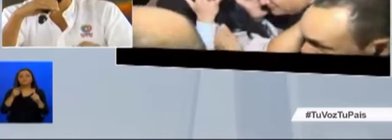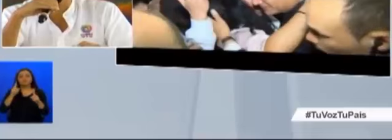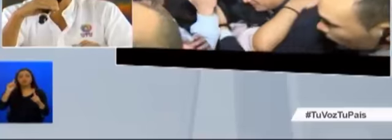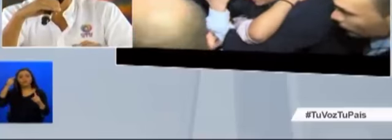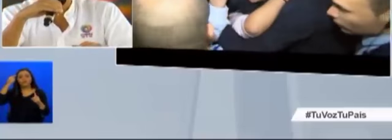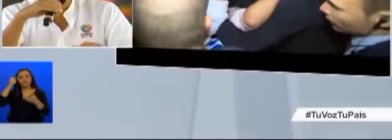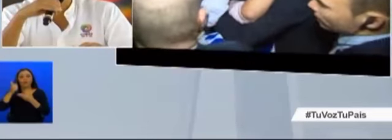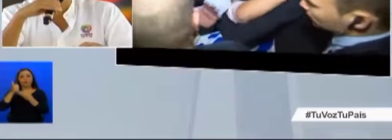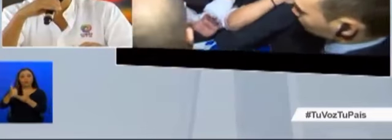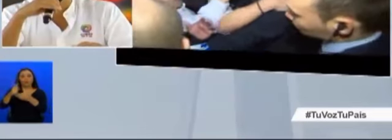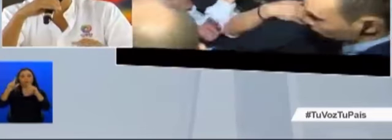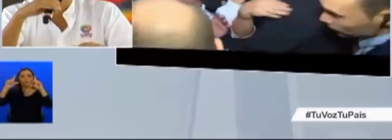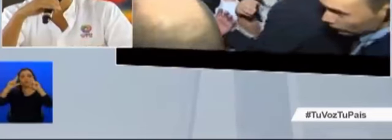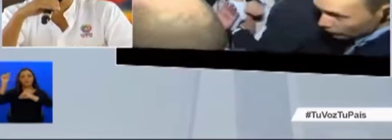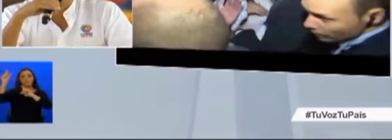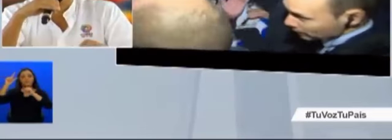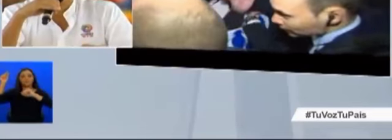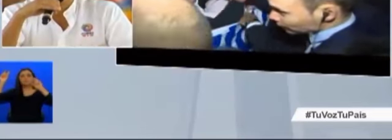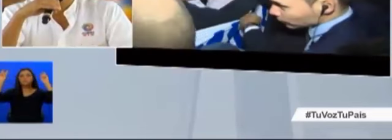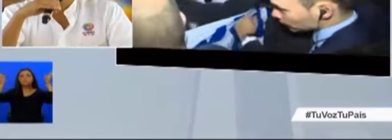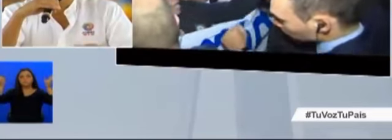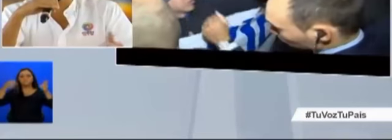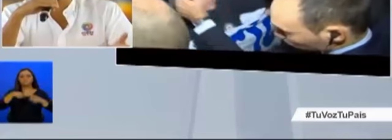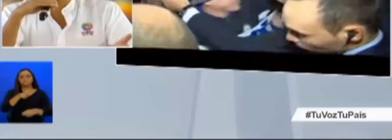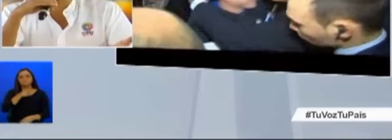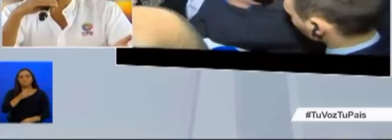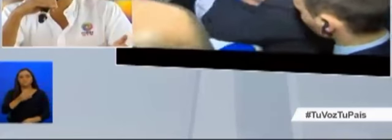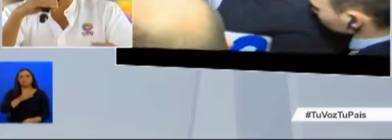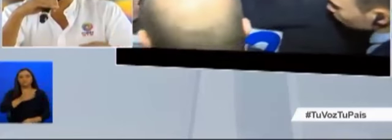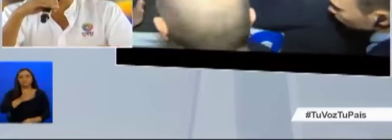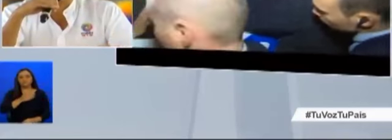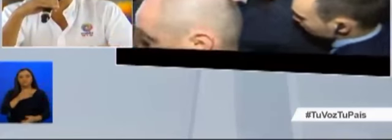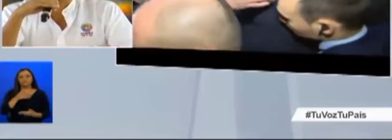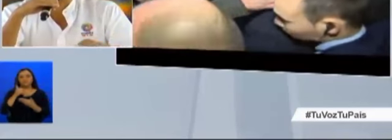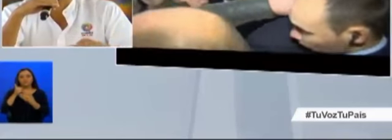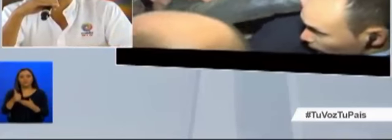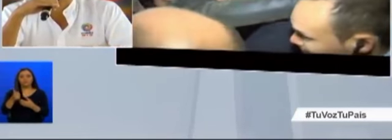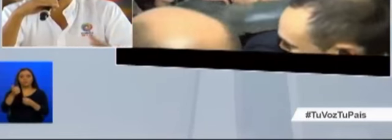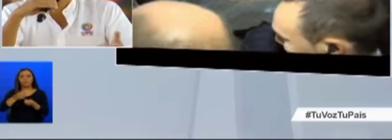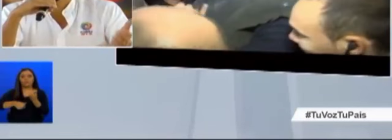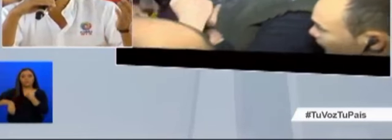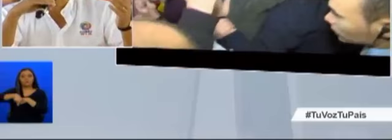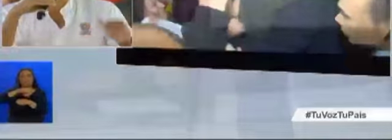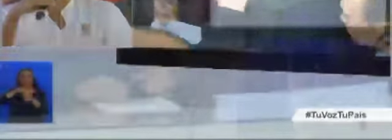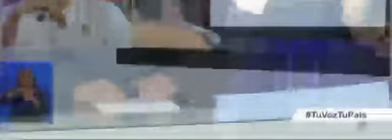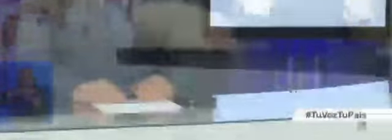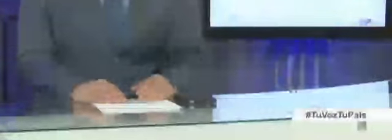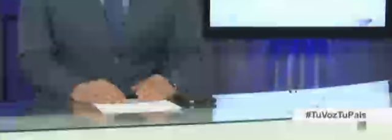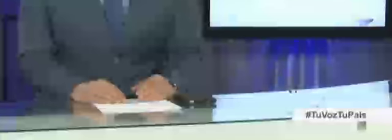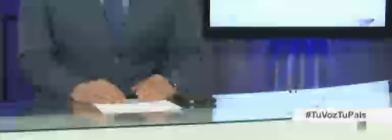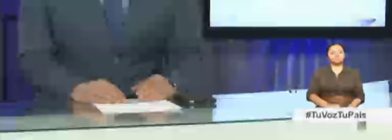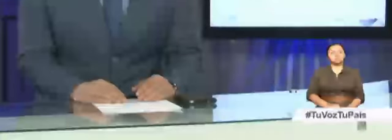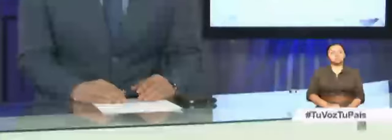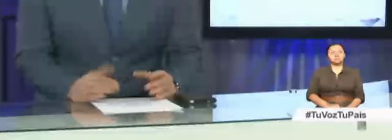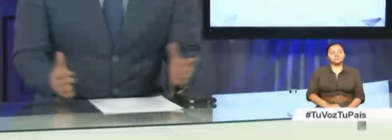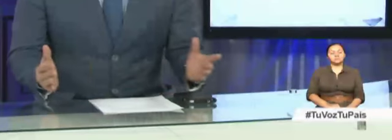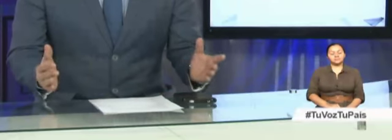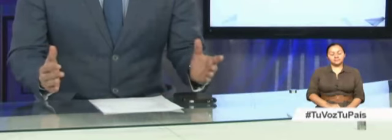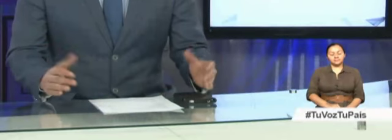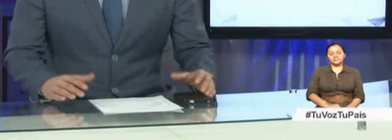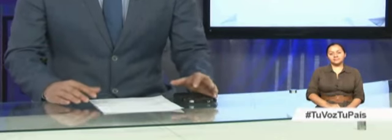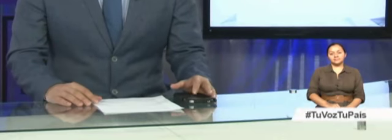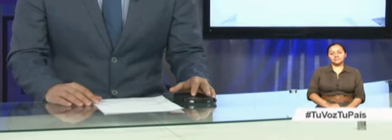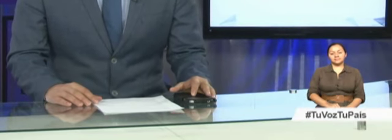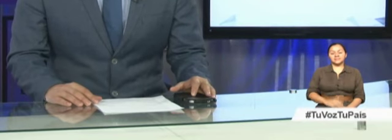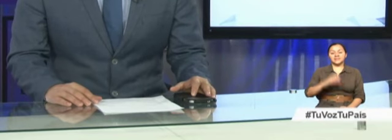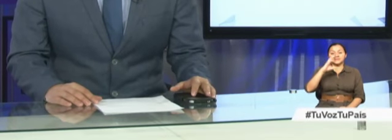los migrantes, porque cuánto le debíamos a los migrantes y si pudimos hacer algo para compensar esa duda histórica, todo valió la pena. El